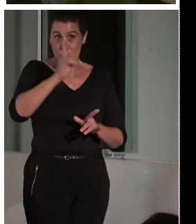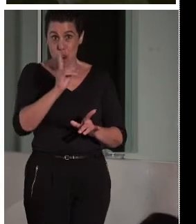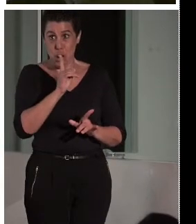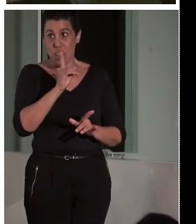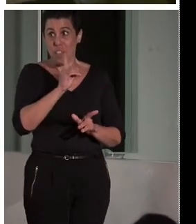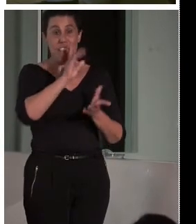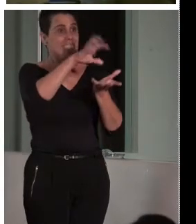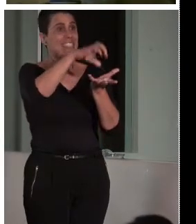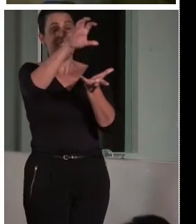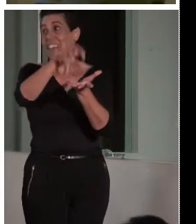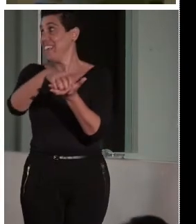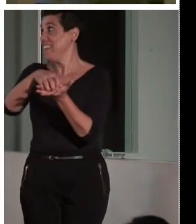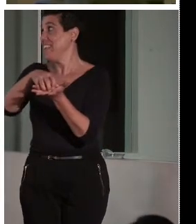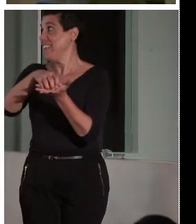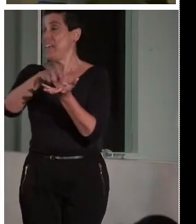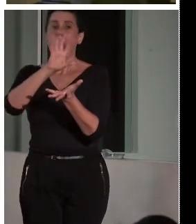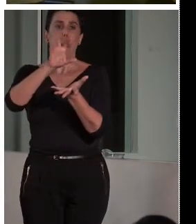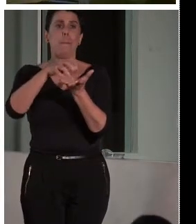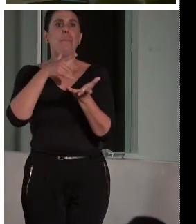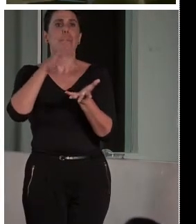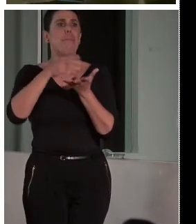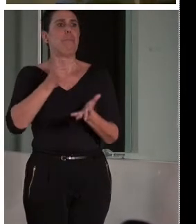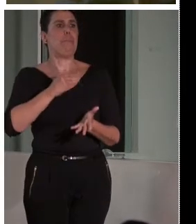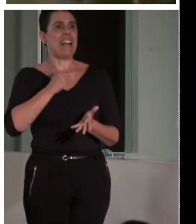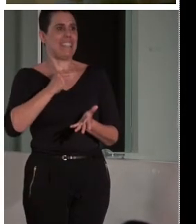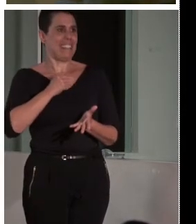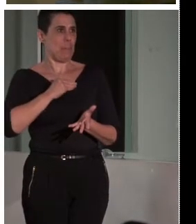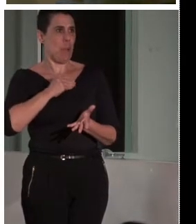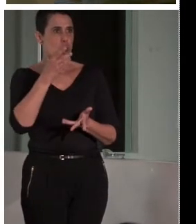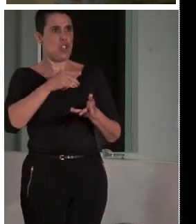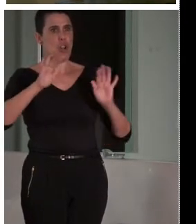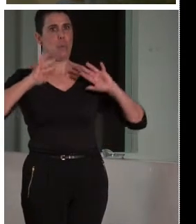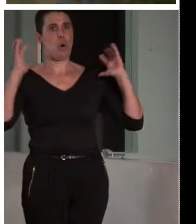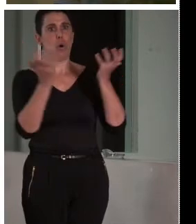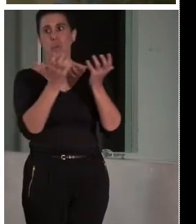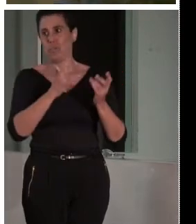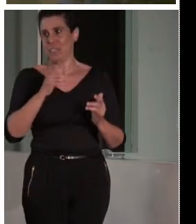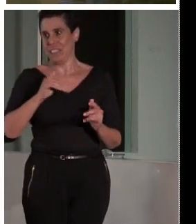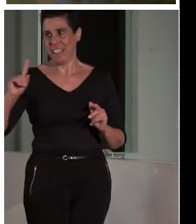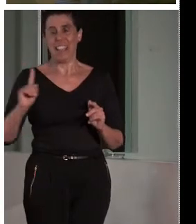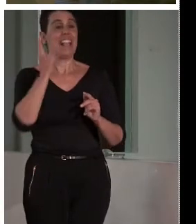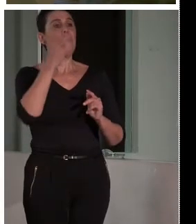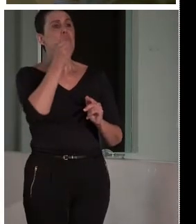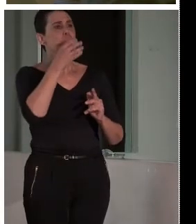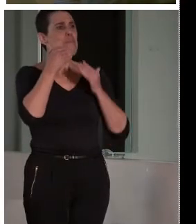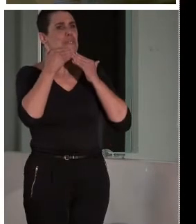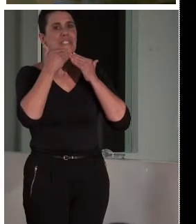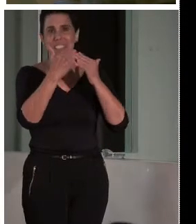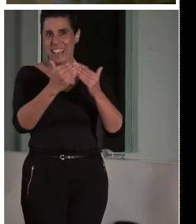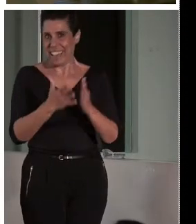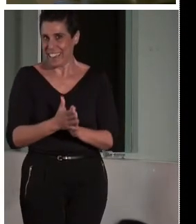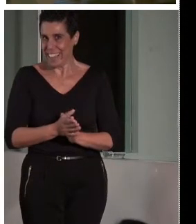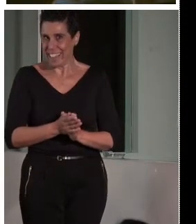y accesibilidad de en galicia tienes la palabra y disculpa la demora bueno primero muchas gracias realiza muchas